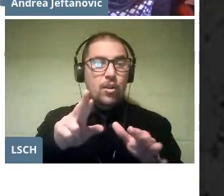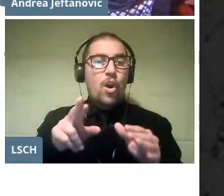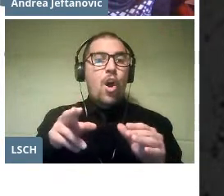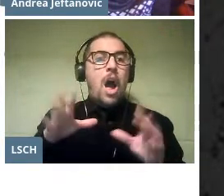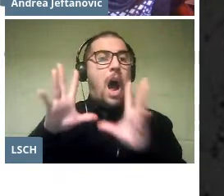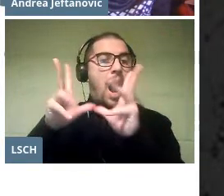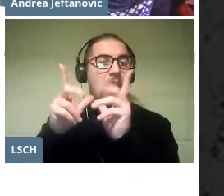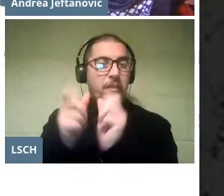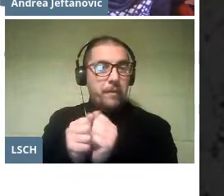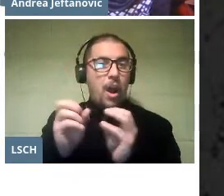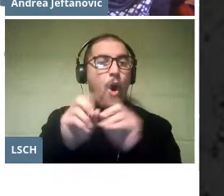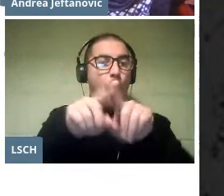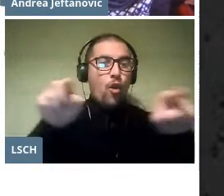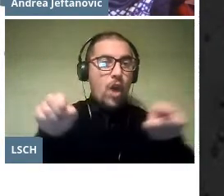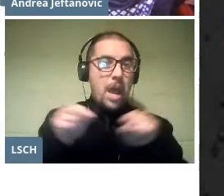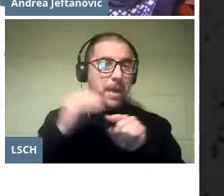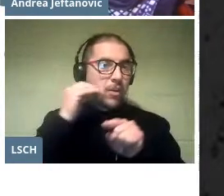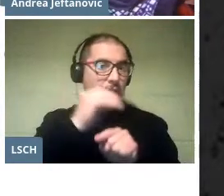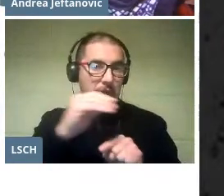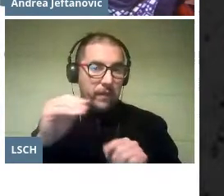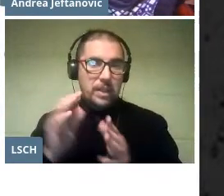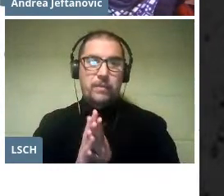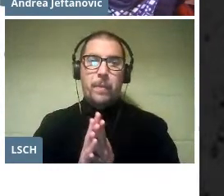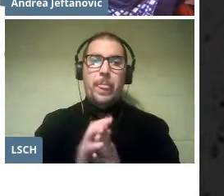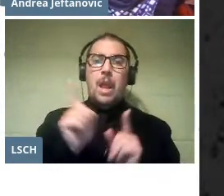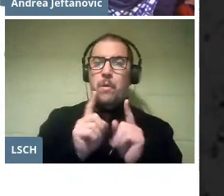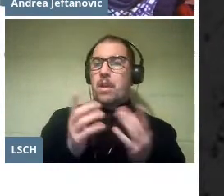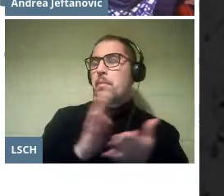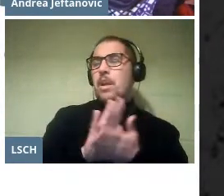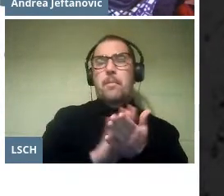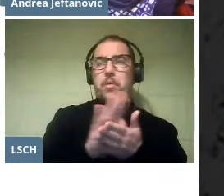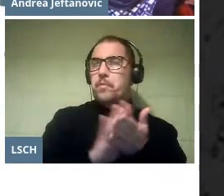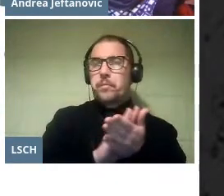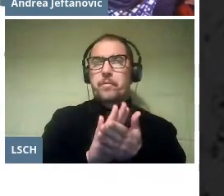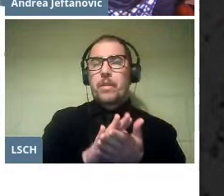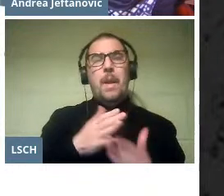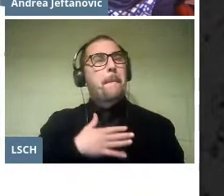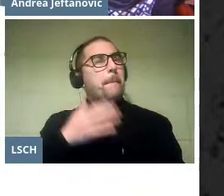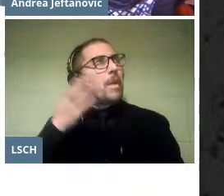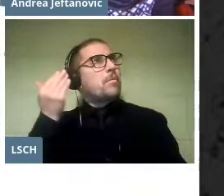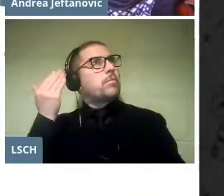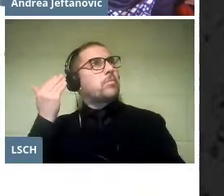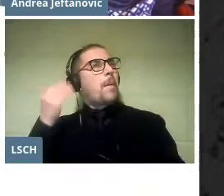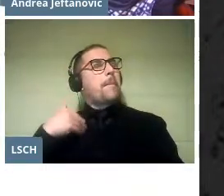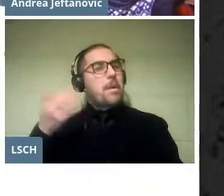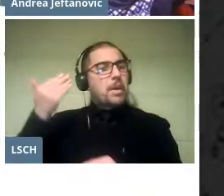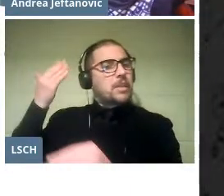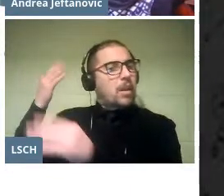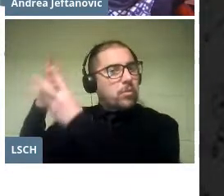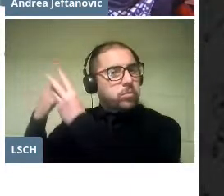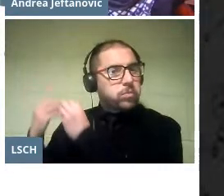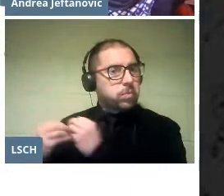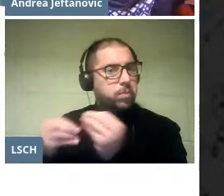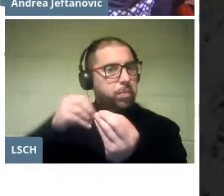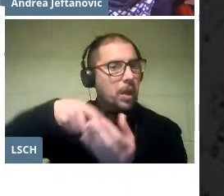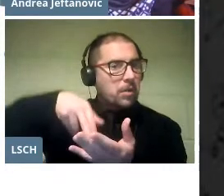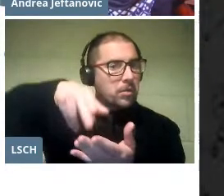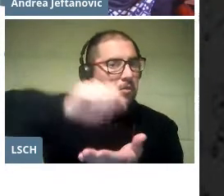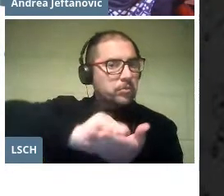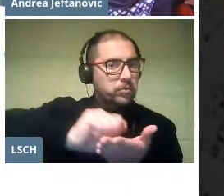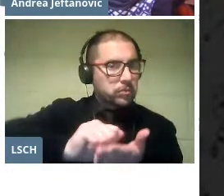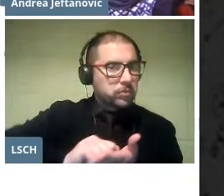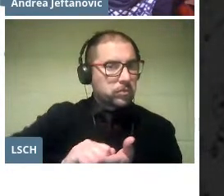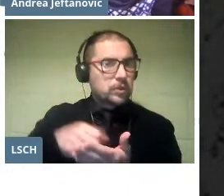familiares o a los espacios de infancia. A veces se intenta, por ejemplo, reconstruir el origen de los antepasados y sus